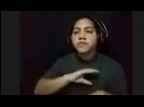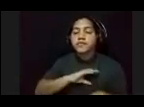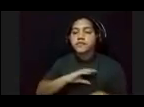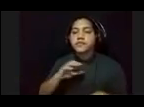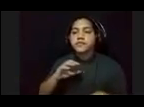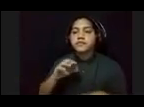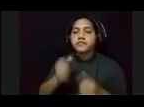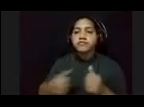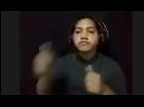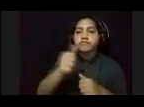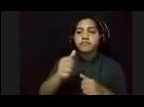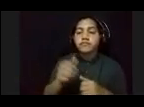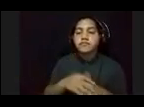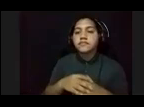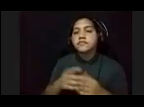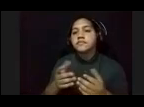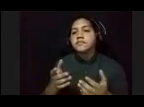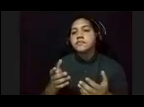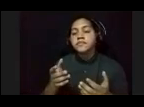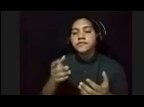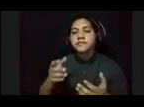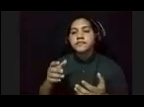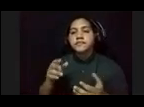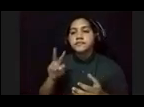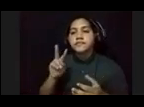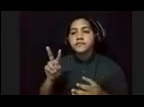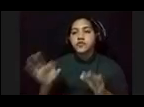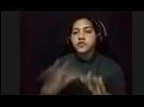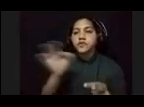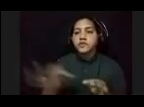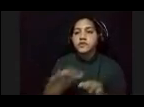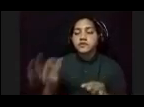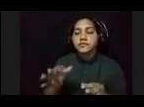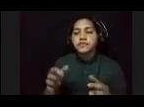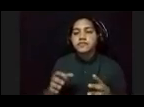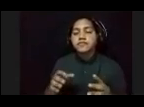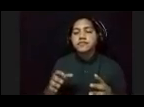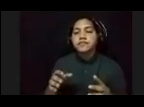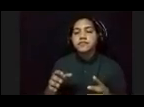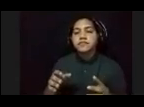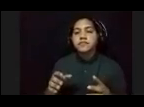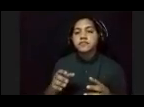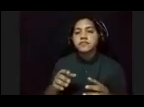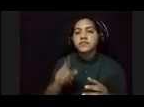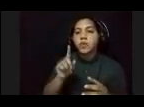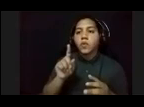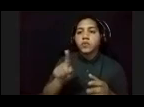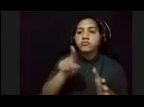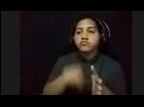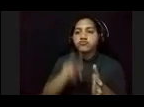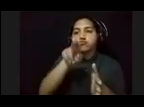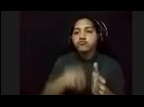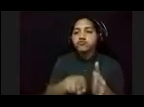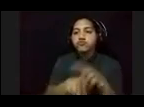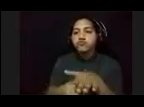laborando en el regimiento de Puerto Rico, 2 sastres, 1 sepulturero, empleado municipal,